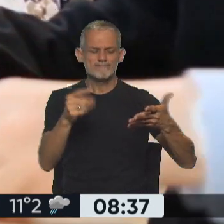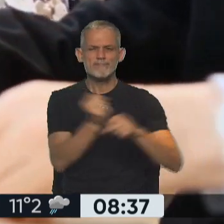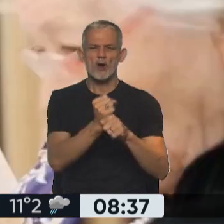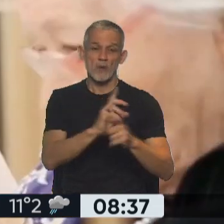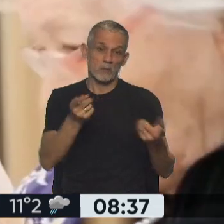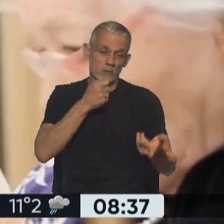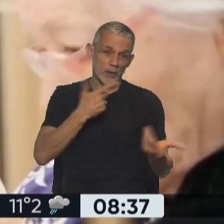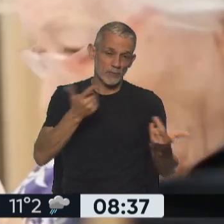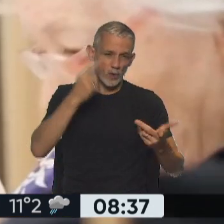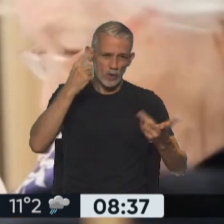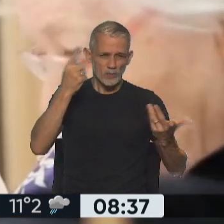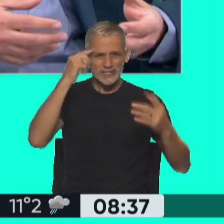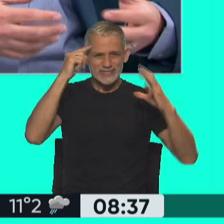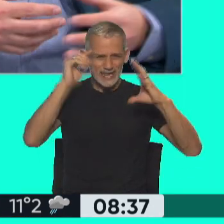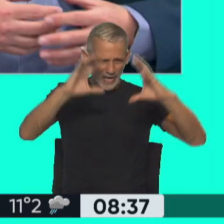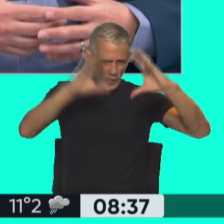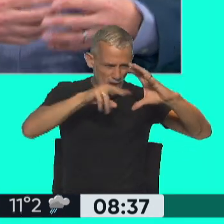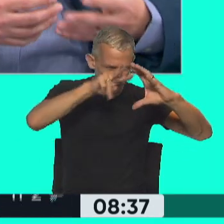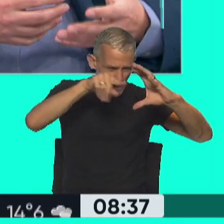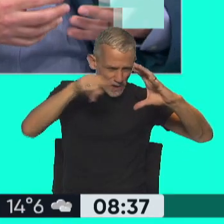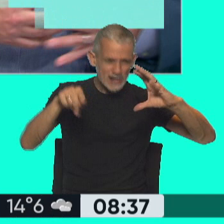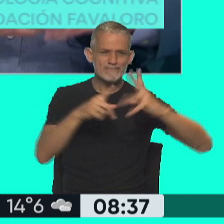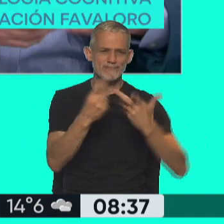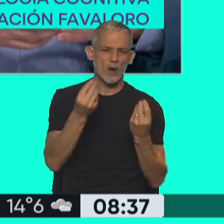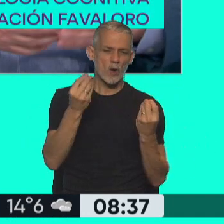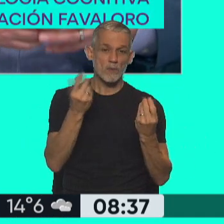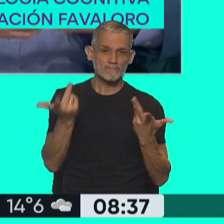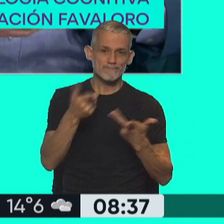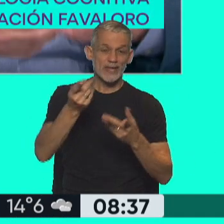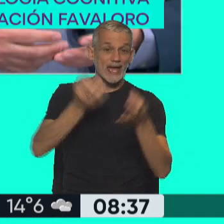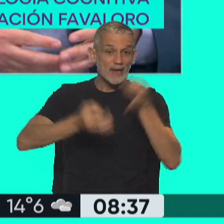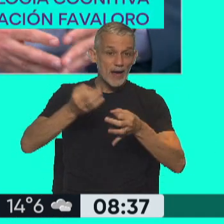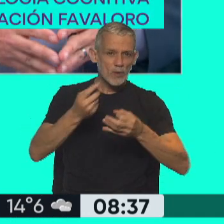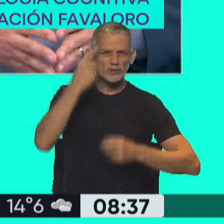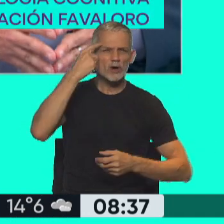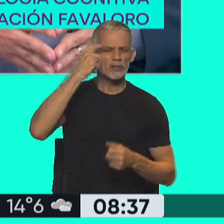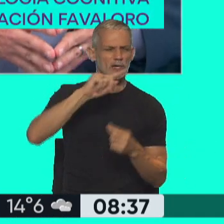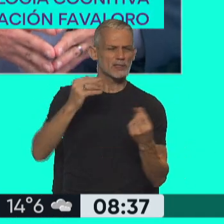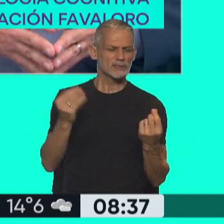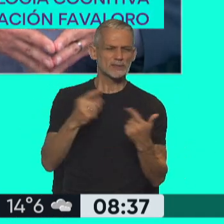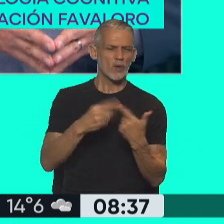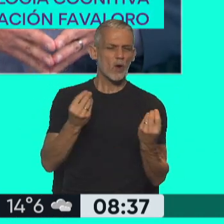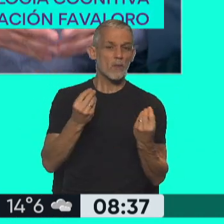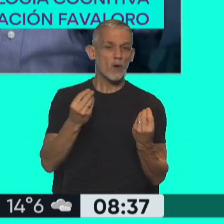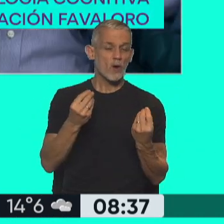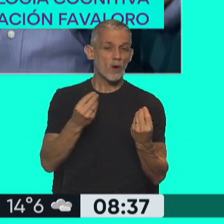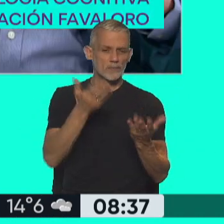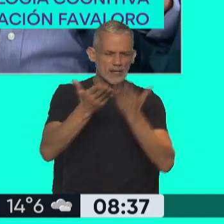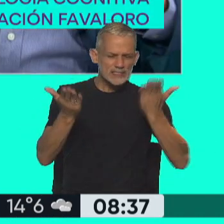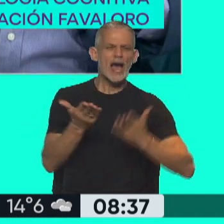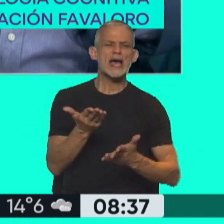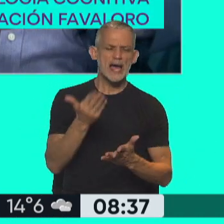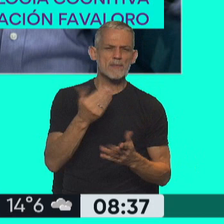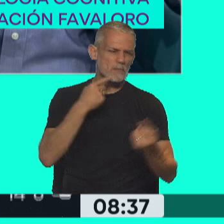un estudio por imágenes del cerebro, una evaluación, lo que nosotros llamamos evaluación cognitiva, que sirve para